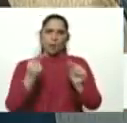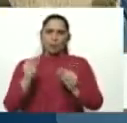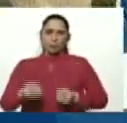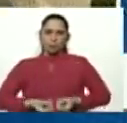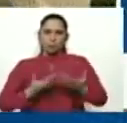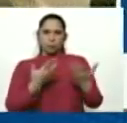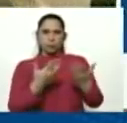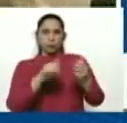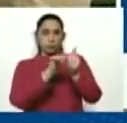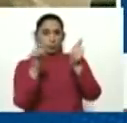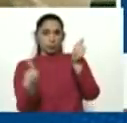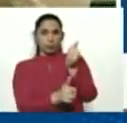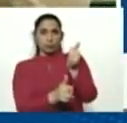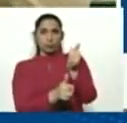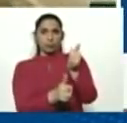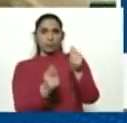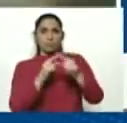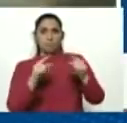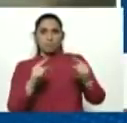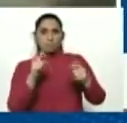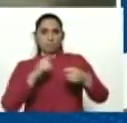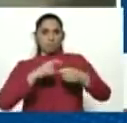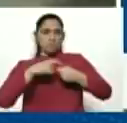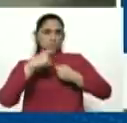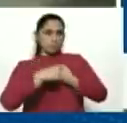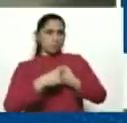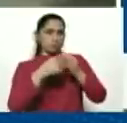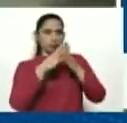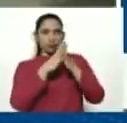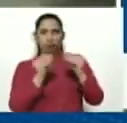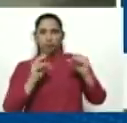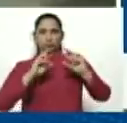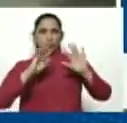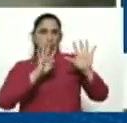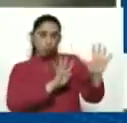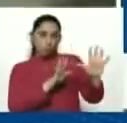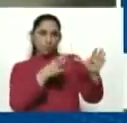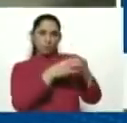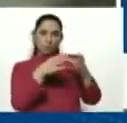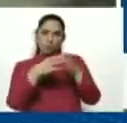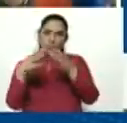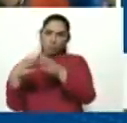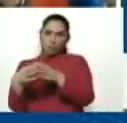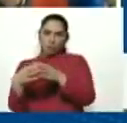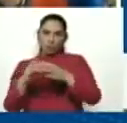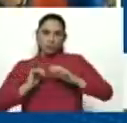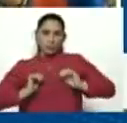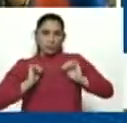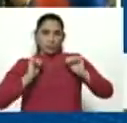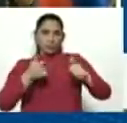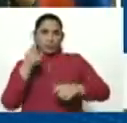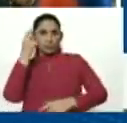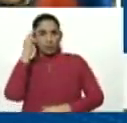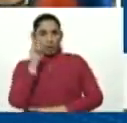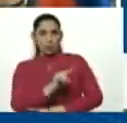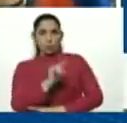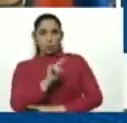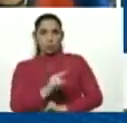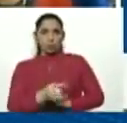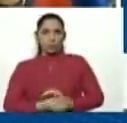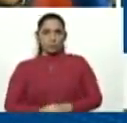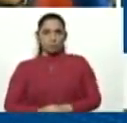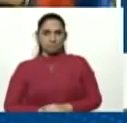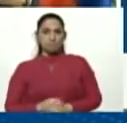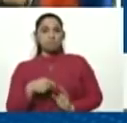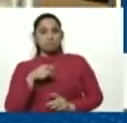la vicepresidencia para incluir a todos estos 9 sectores que iniciaron el día lunes. Desde